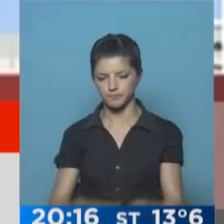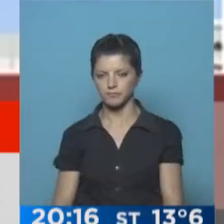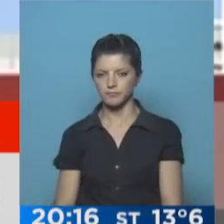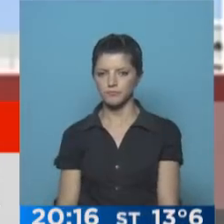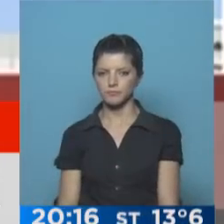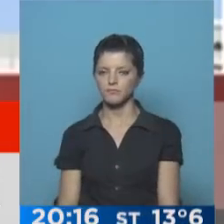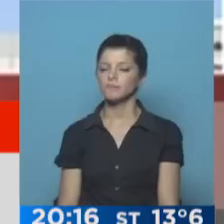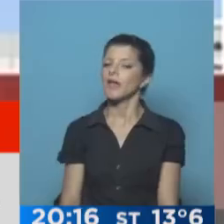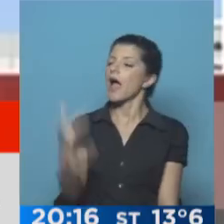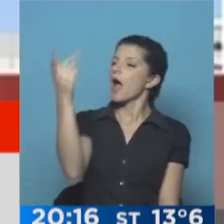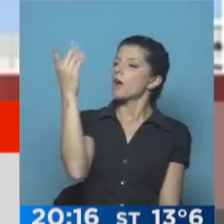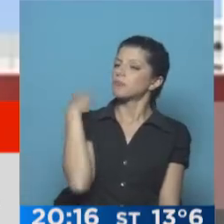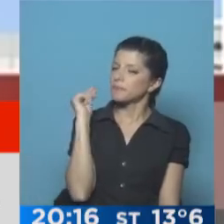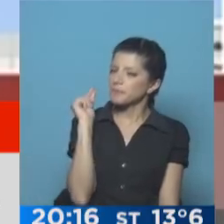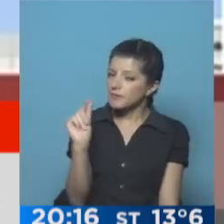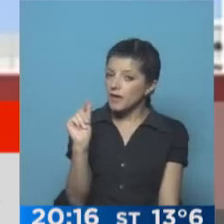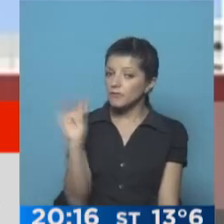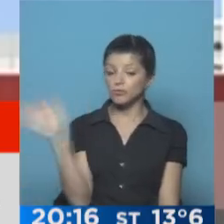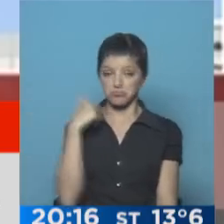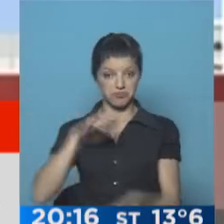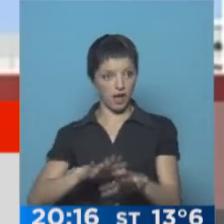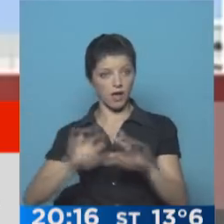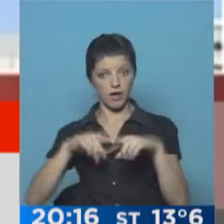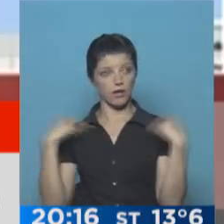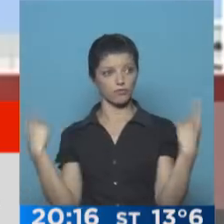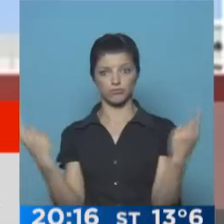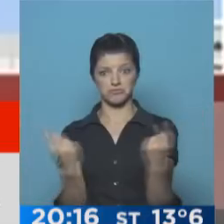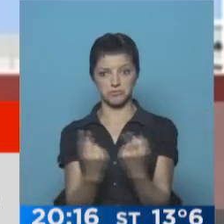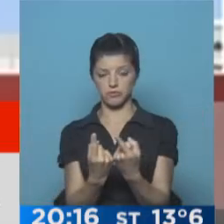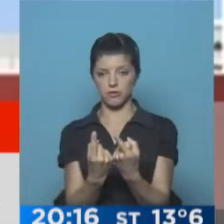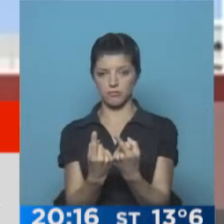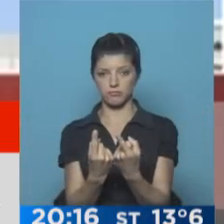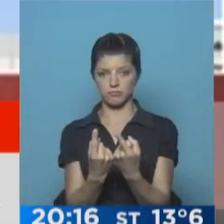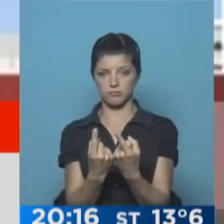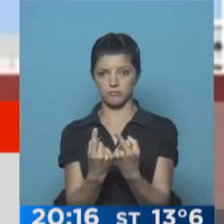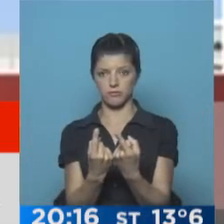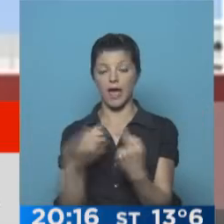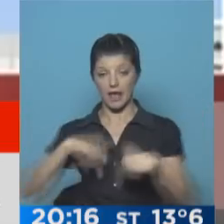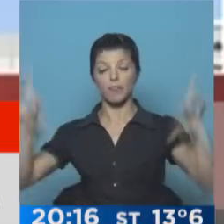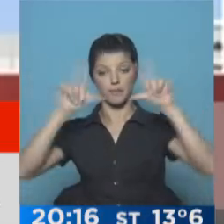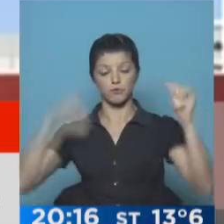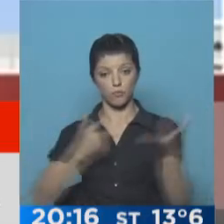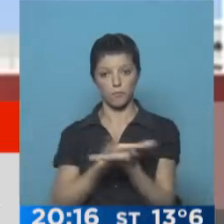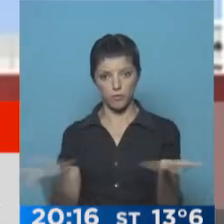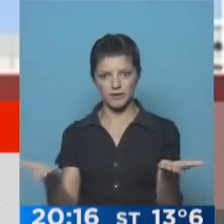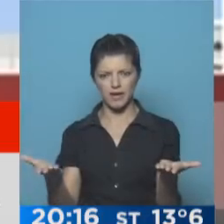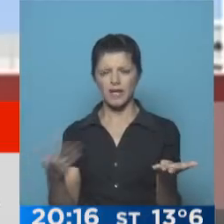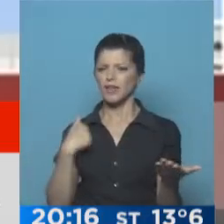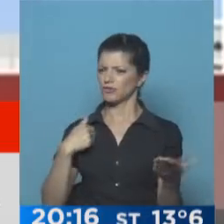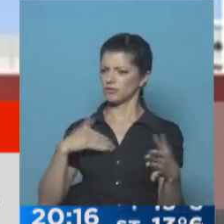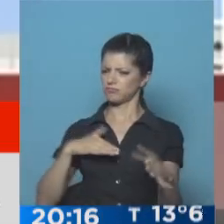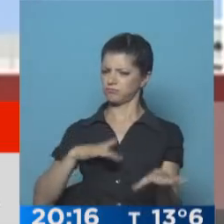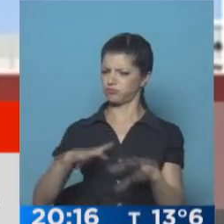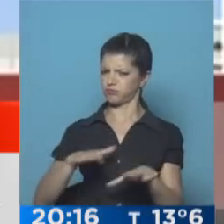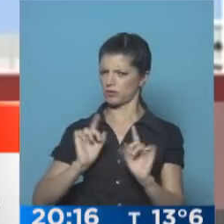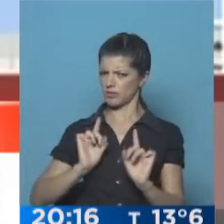recién estábamos aquí todos en el estudio, en el noticiero de la televisión pública, y se sintió un